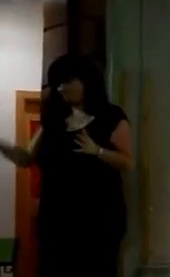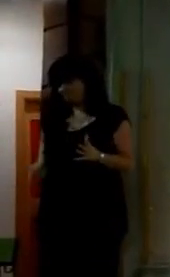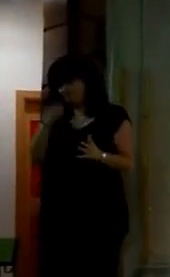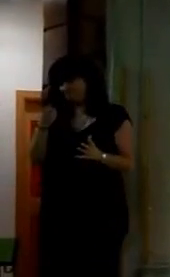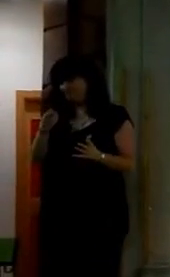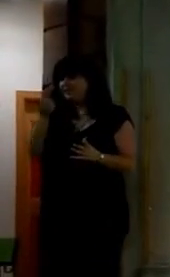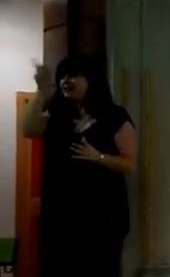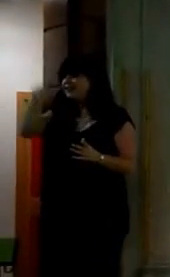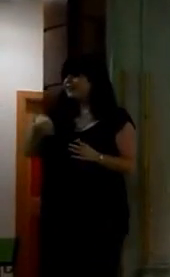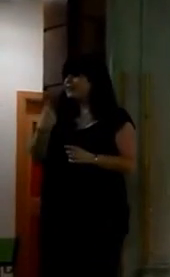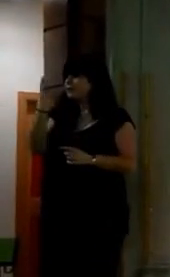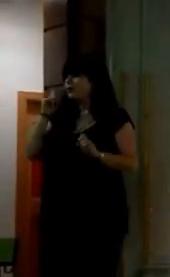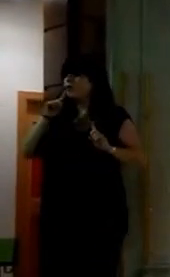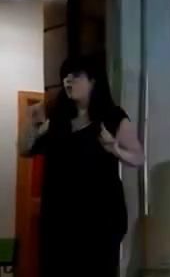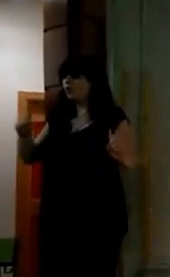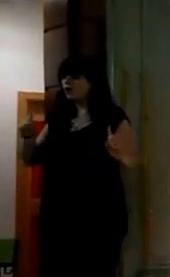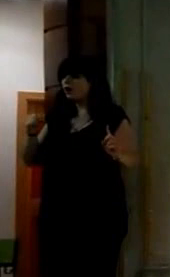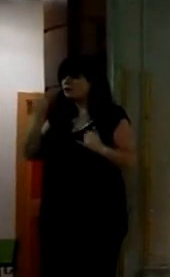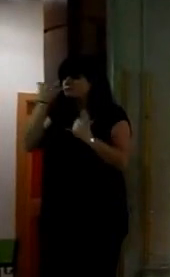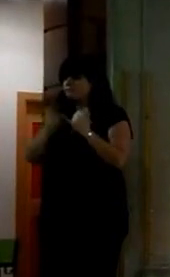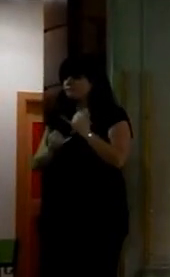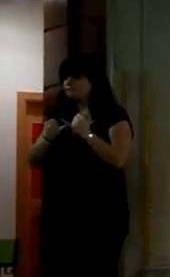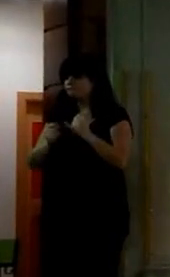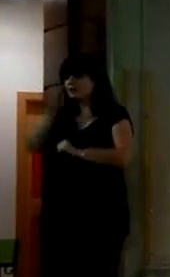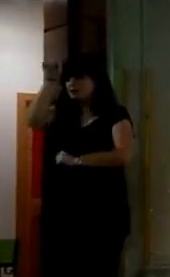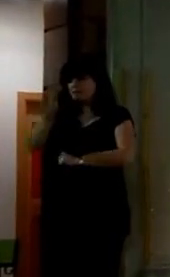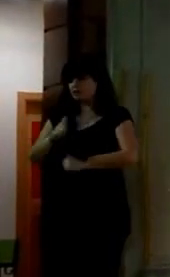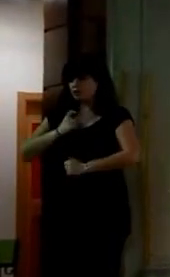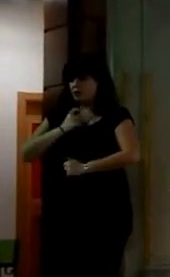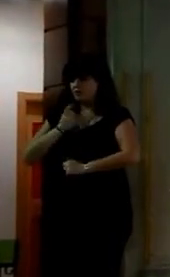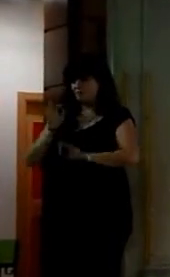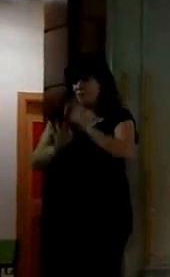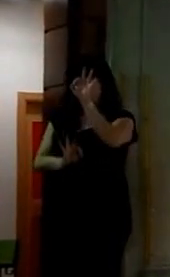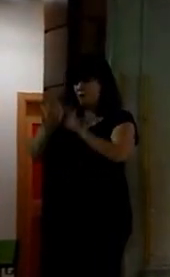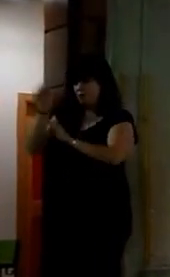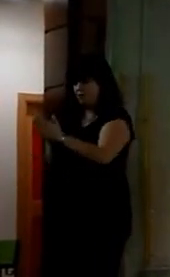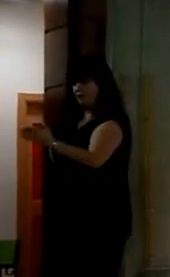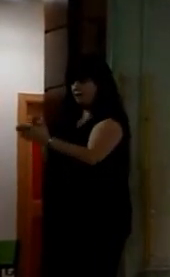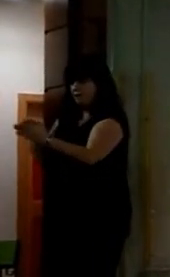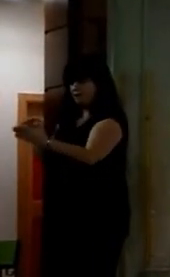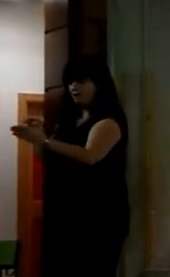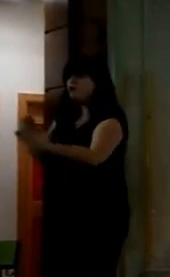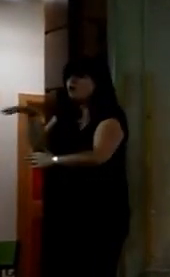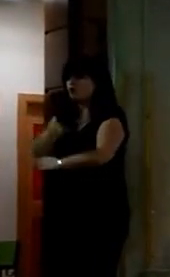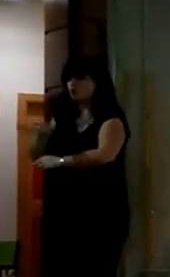reunía a quen debía entregar comisións nunha oficina